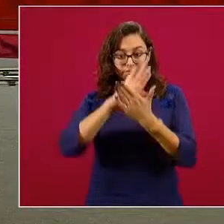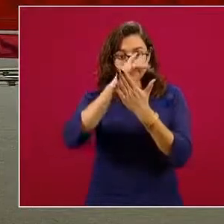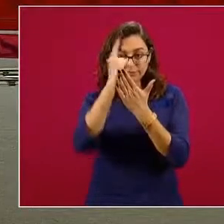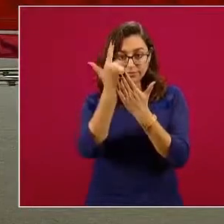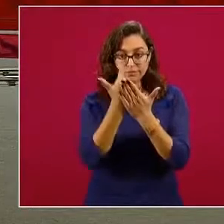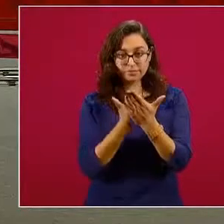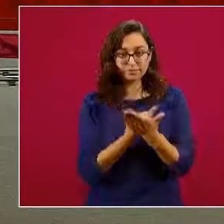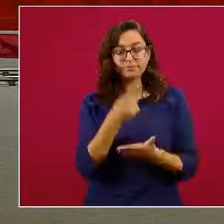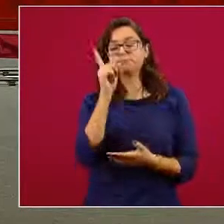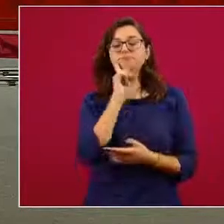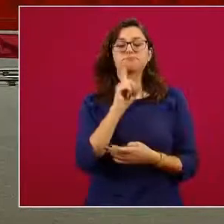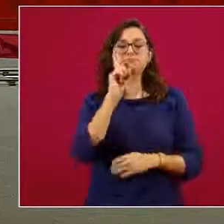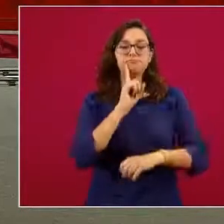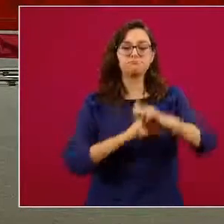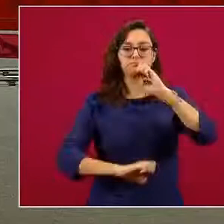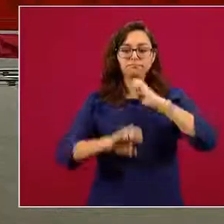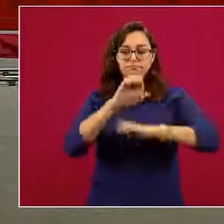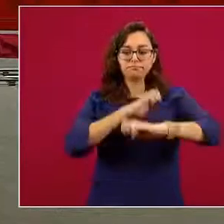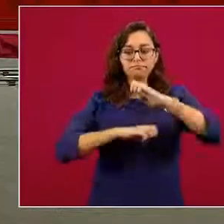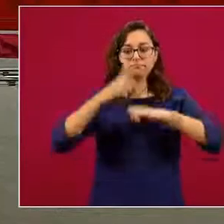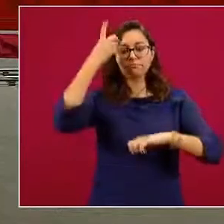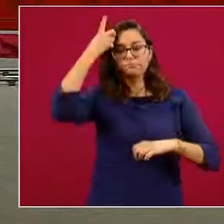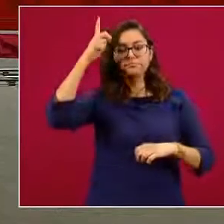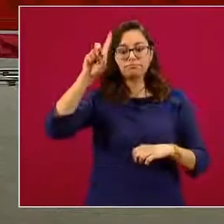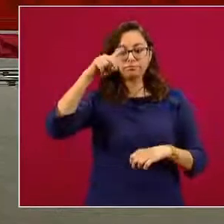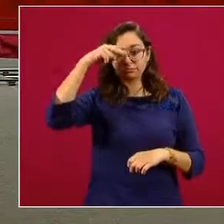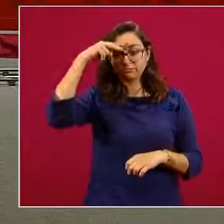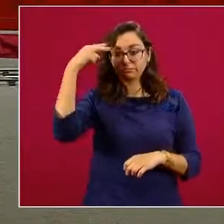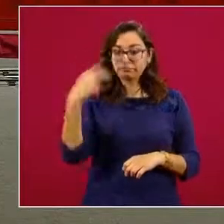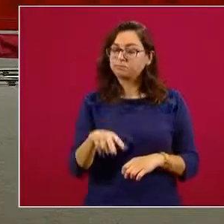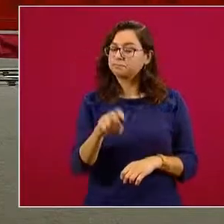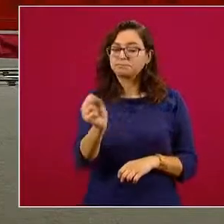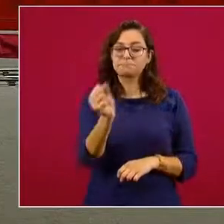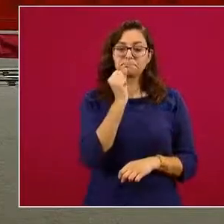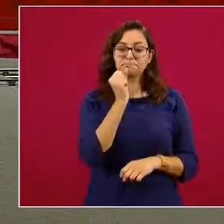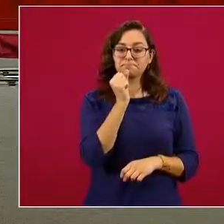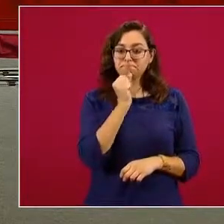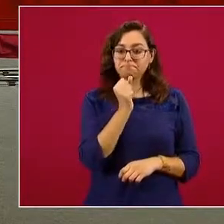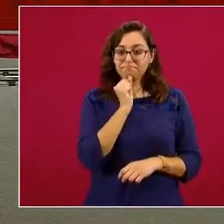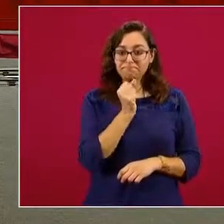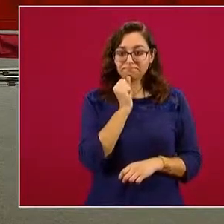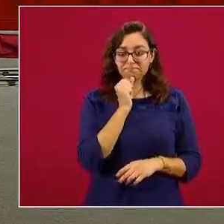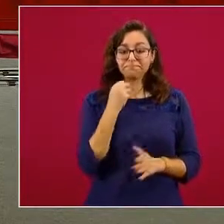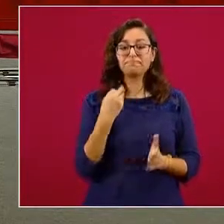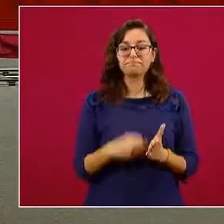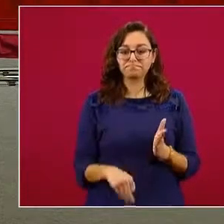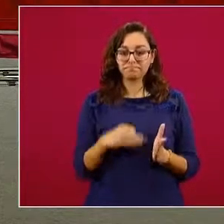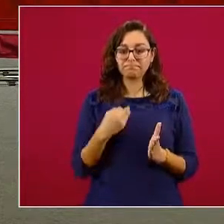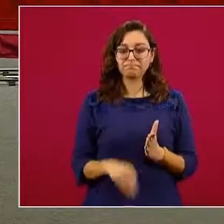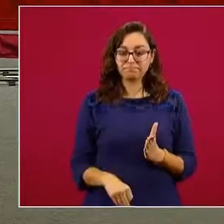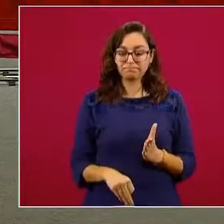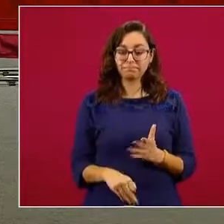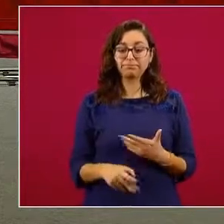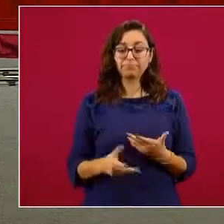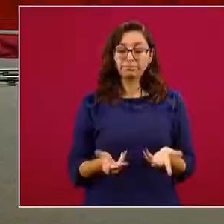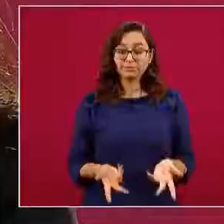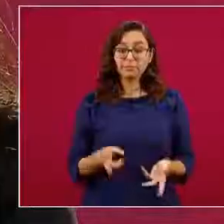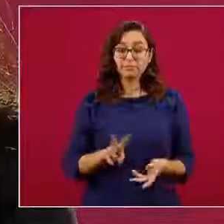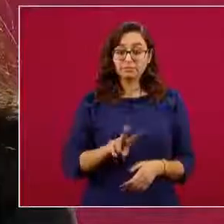de mujeres empresarias en México es una tarea pendiente. Es decir, debemos decir